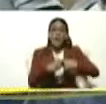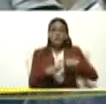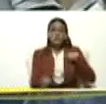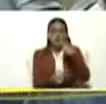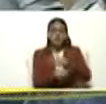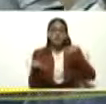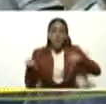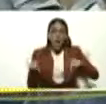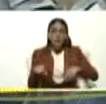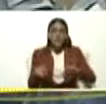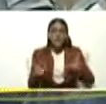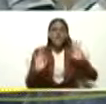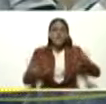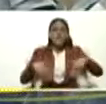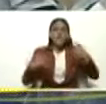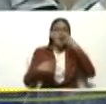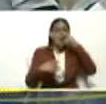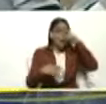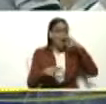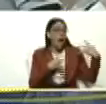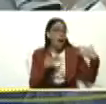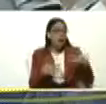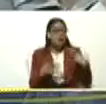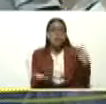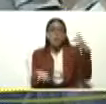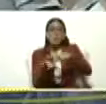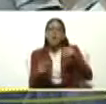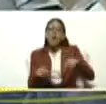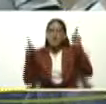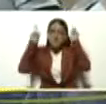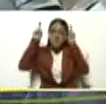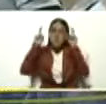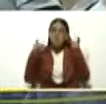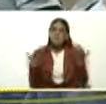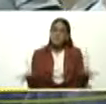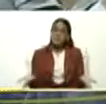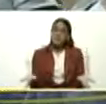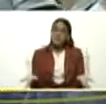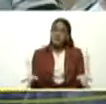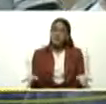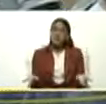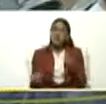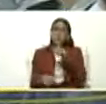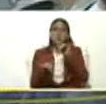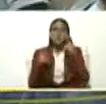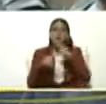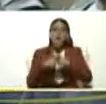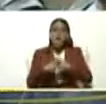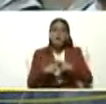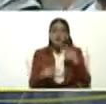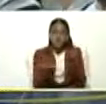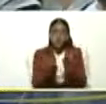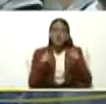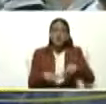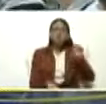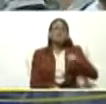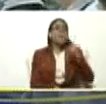jamás pensé terminar como educador mi año aquí en el Roque Pinto. ¿Te graduaste aquí? En